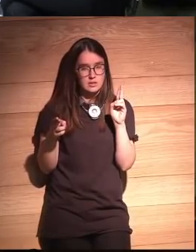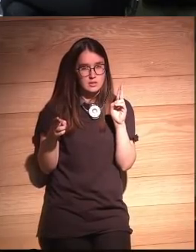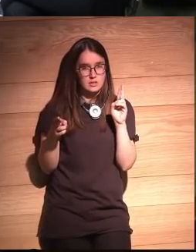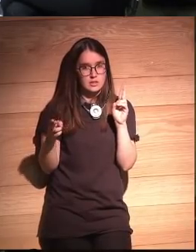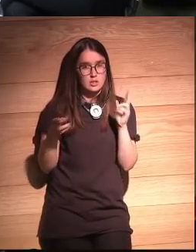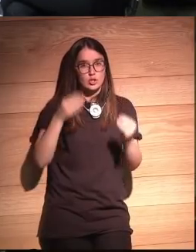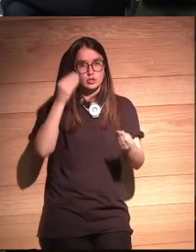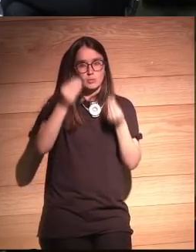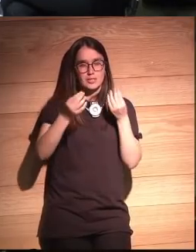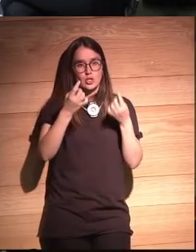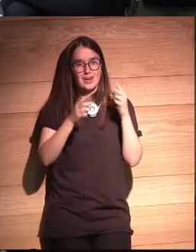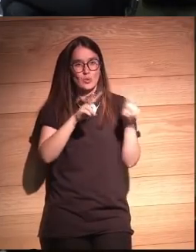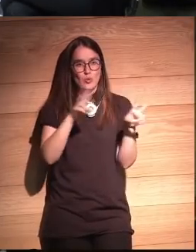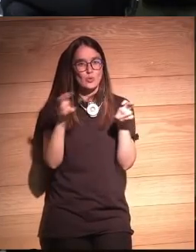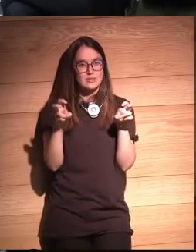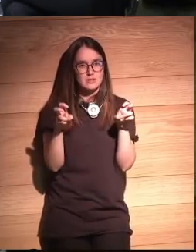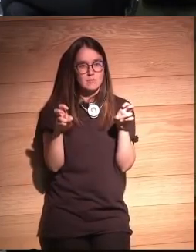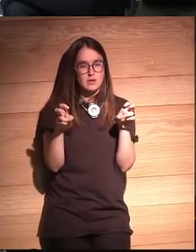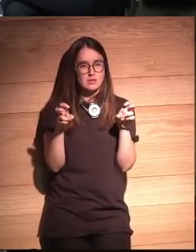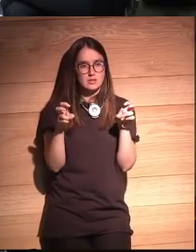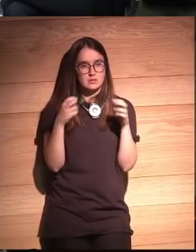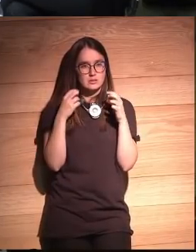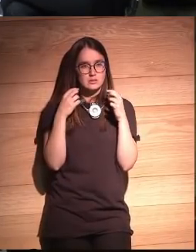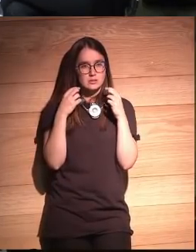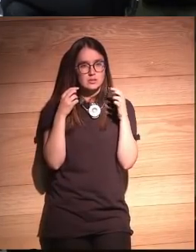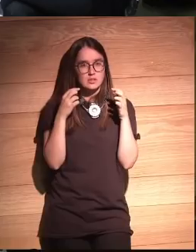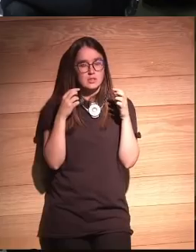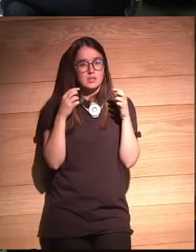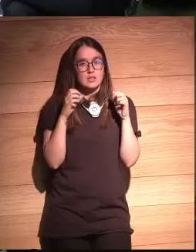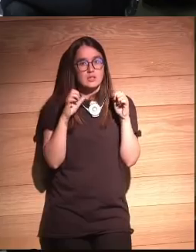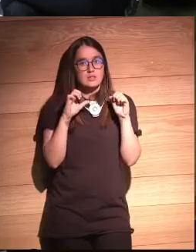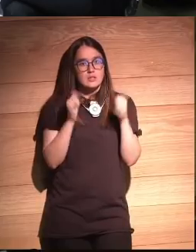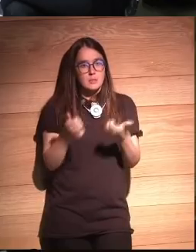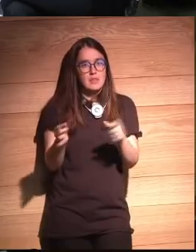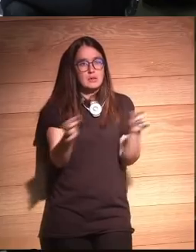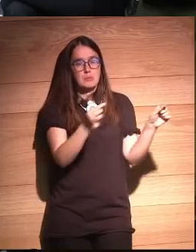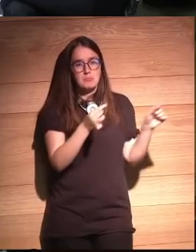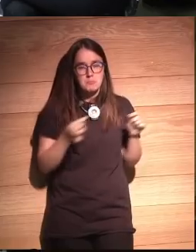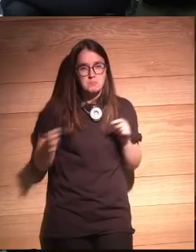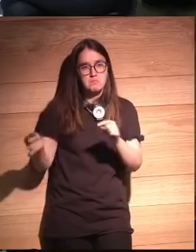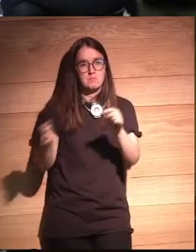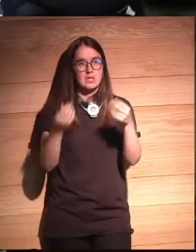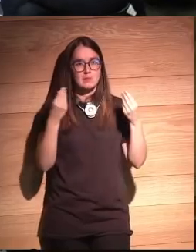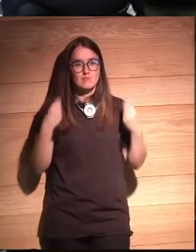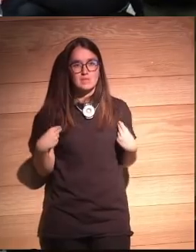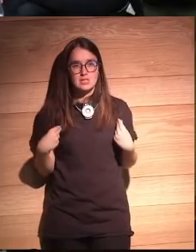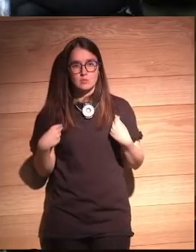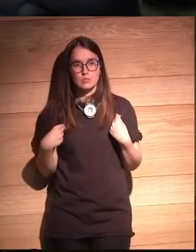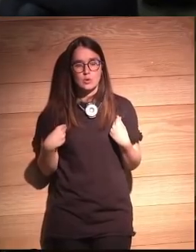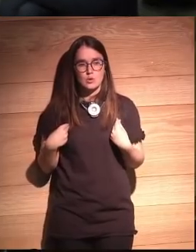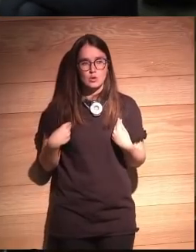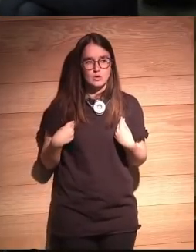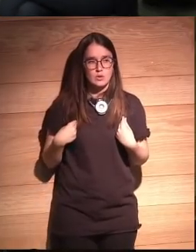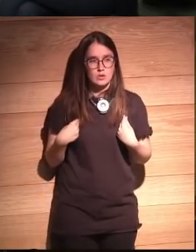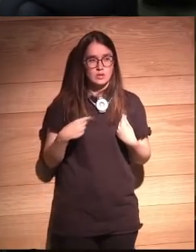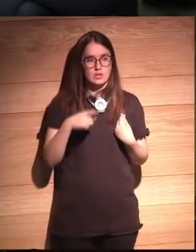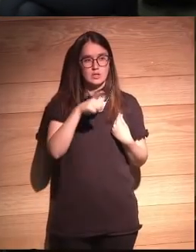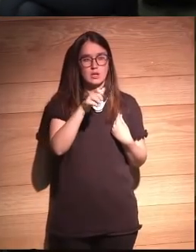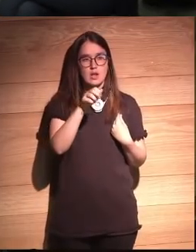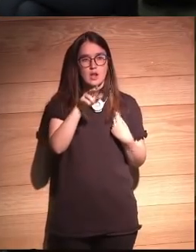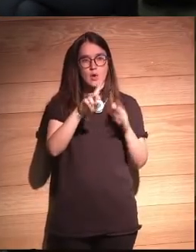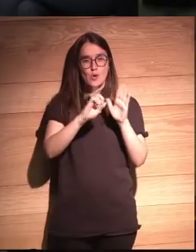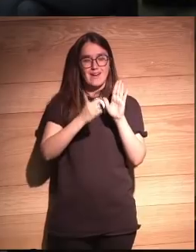Yo creo que hay temas que se están poniendo encima de la mesa, igual que se tocó la LAU, la